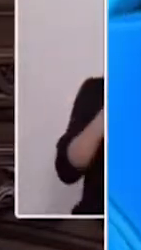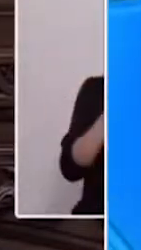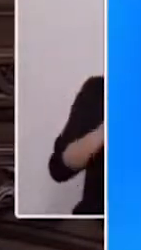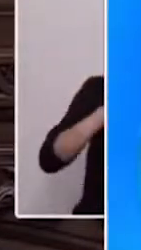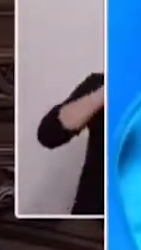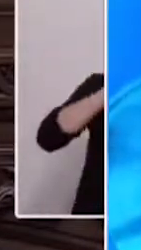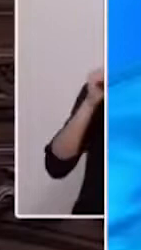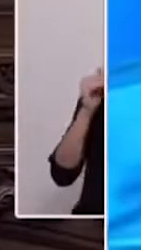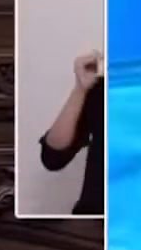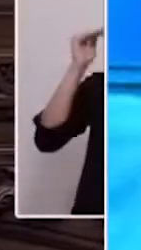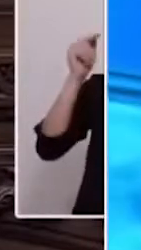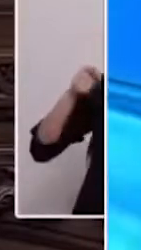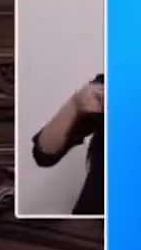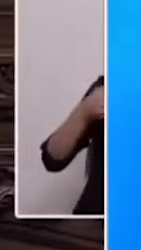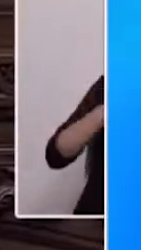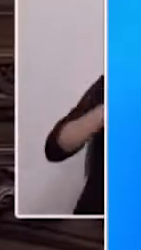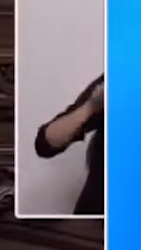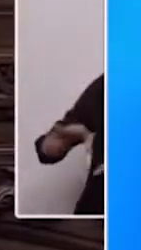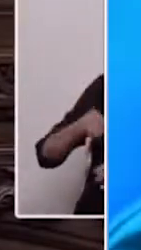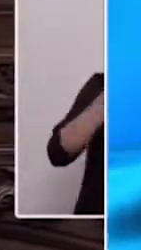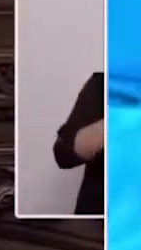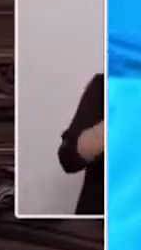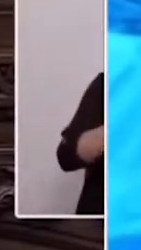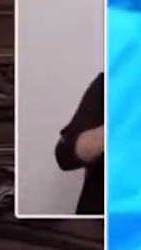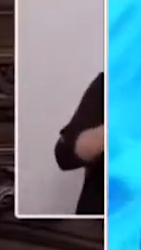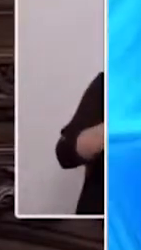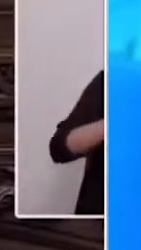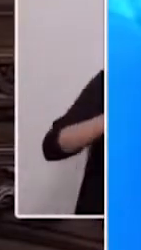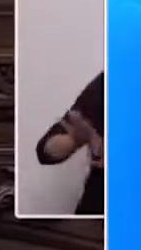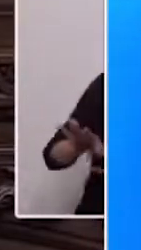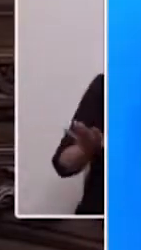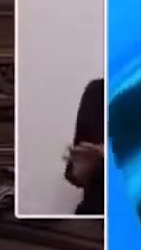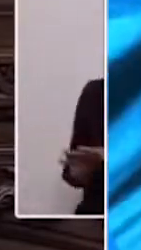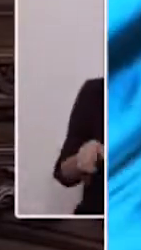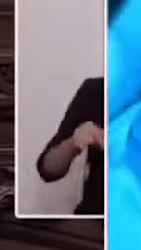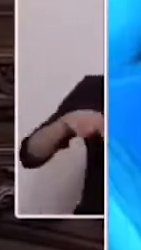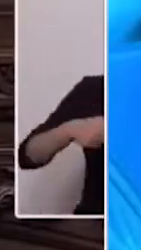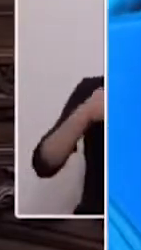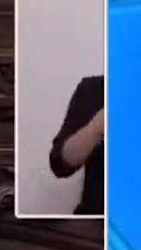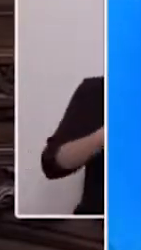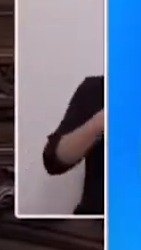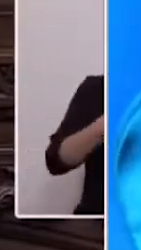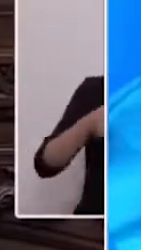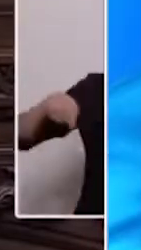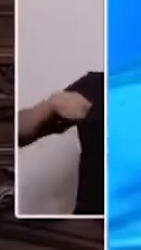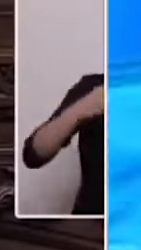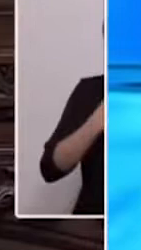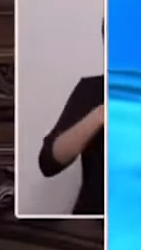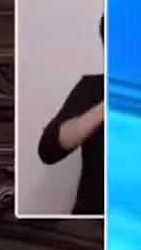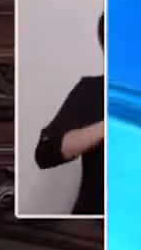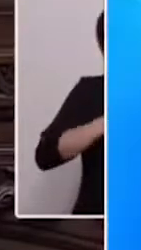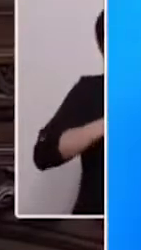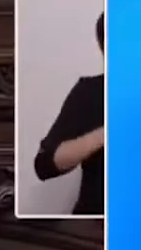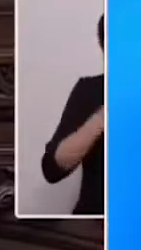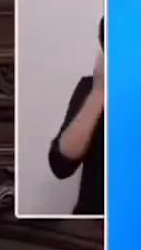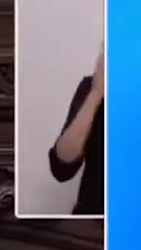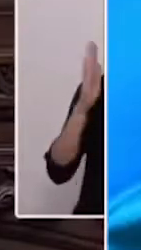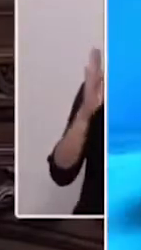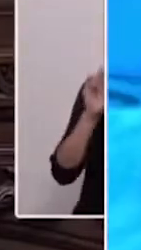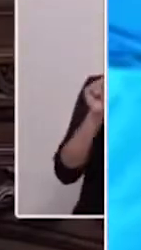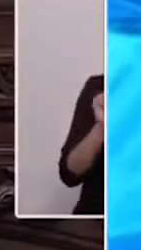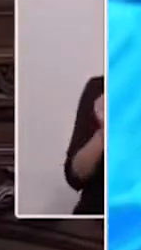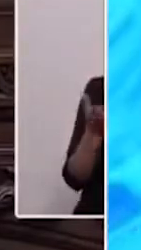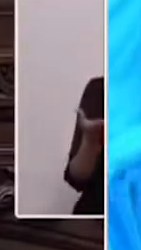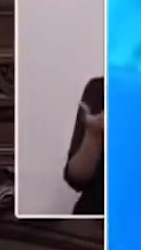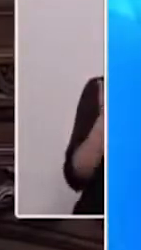los órganos colegiados del Estado. Así que Chile logró la paridad, pero todas las mujeres y las feministas logramos que la paridad llegó